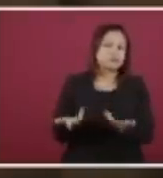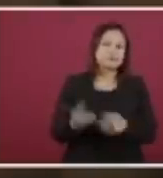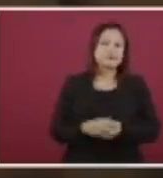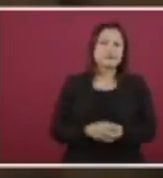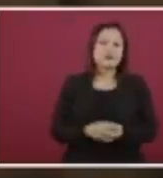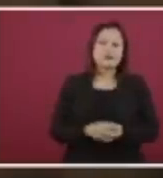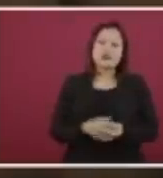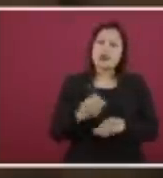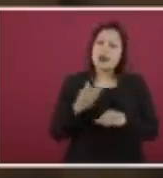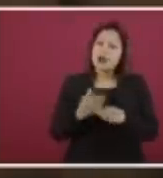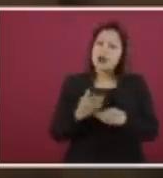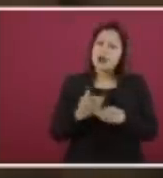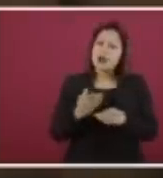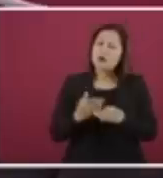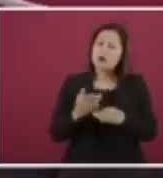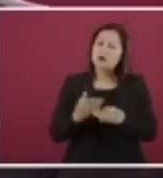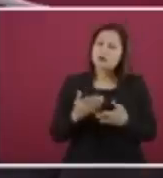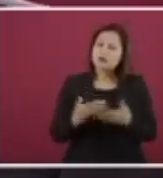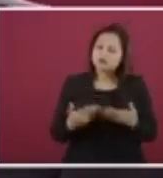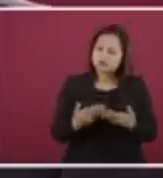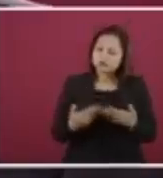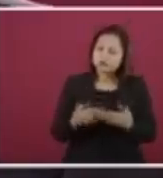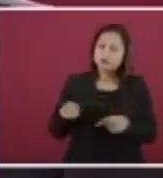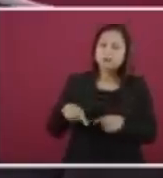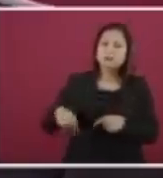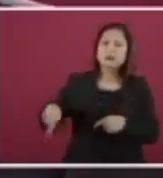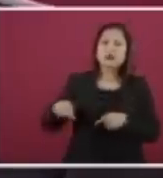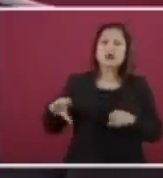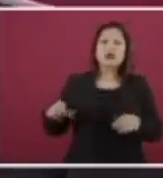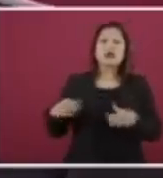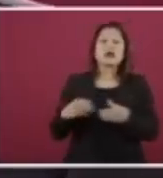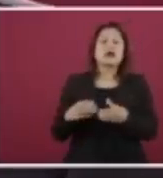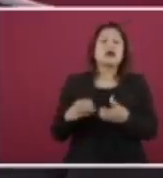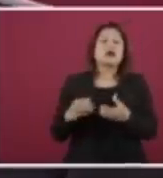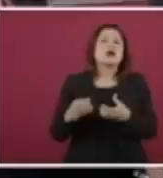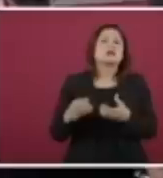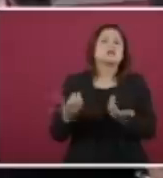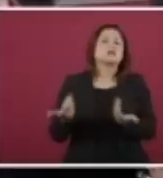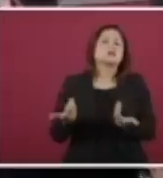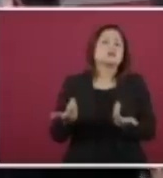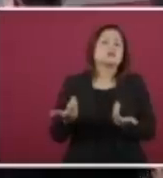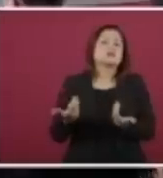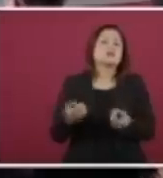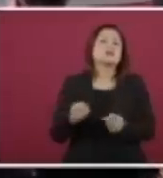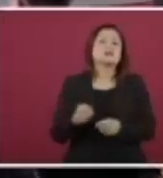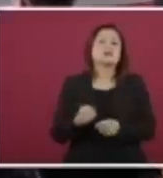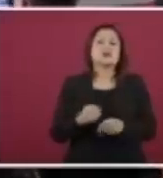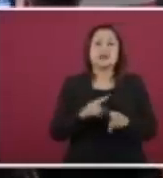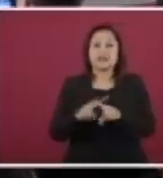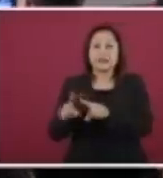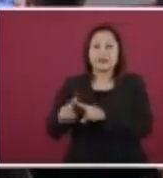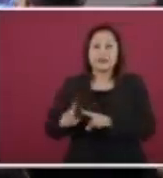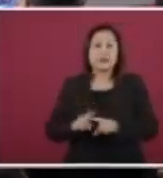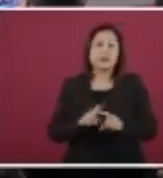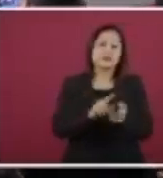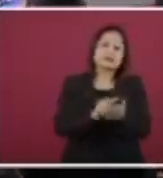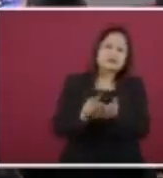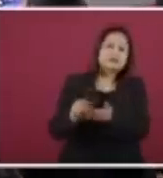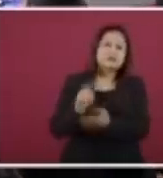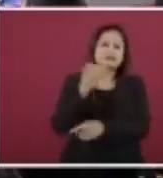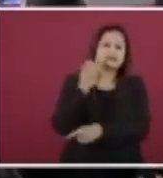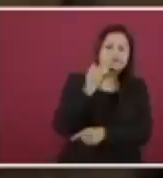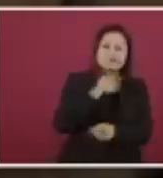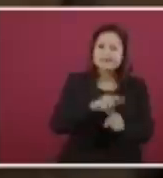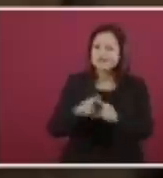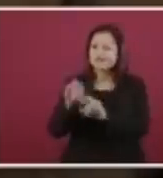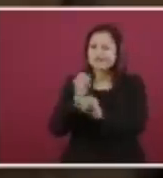un ataque masivo de varias cuentas a su favor en redes sociales.